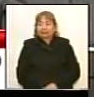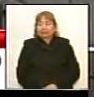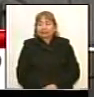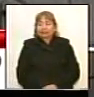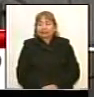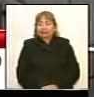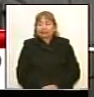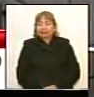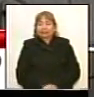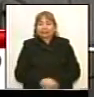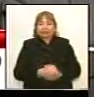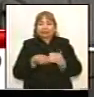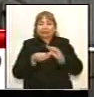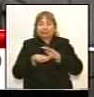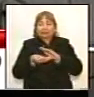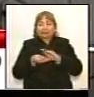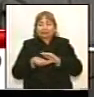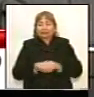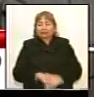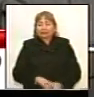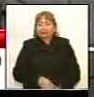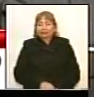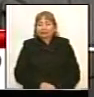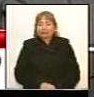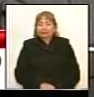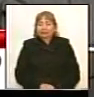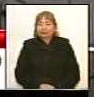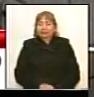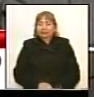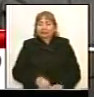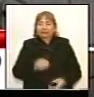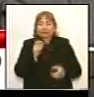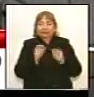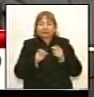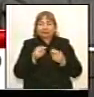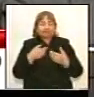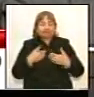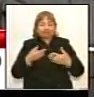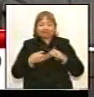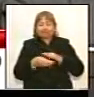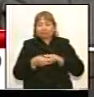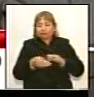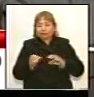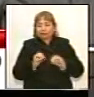los corruptos, a las personas que han cometido delito,